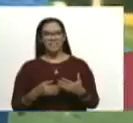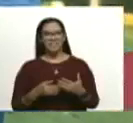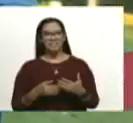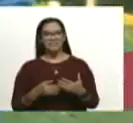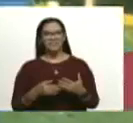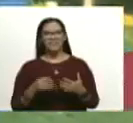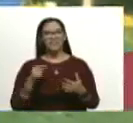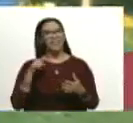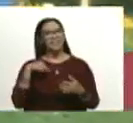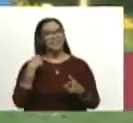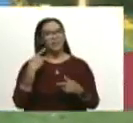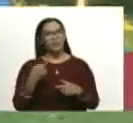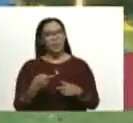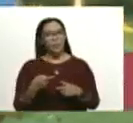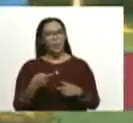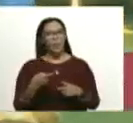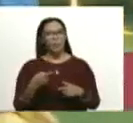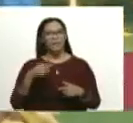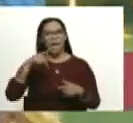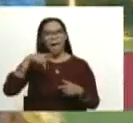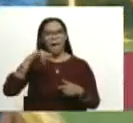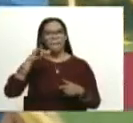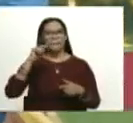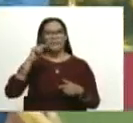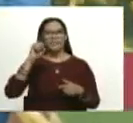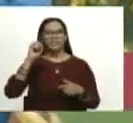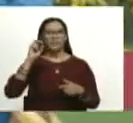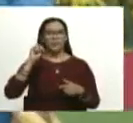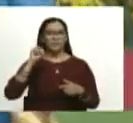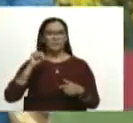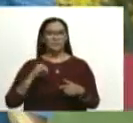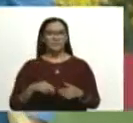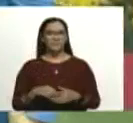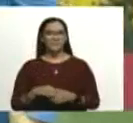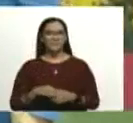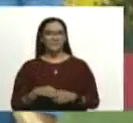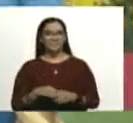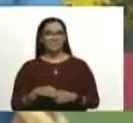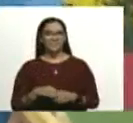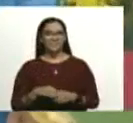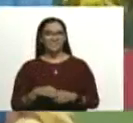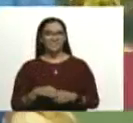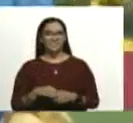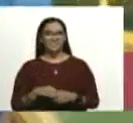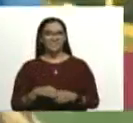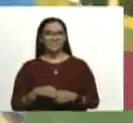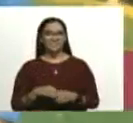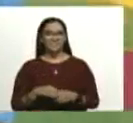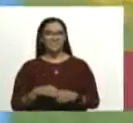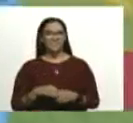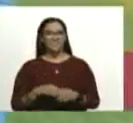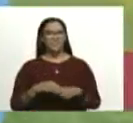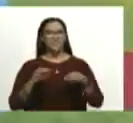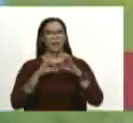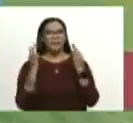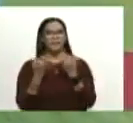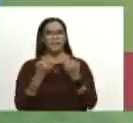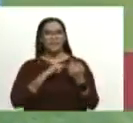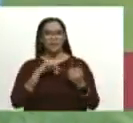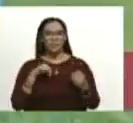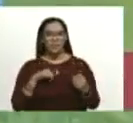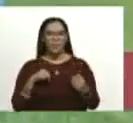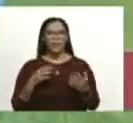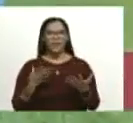Esa es otra. Igual. Pitón albino. Ay, Dios sí, mío. Una boa. Ay, yo creo que sí. Como familia de nuestra, como